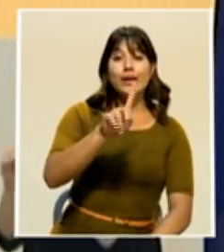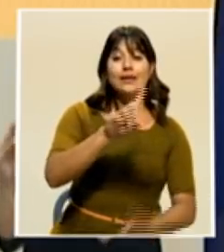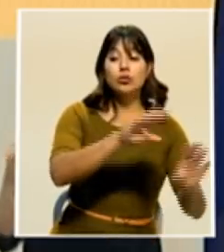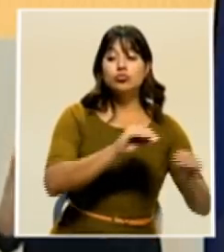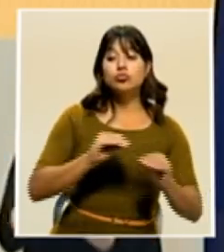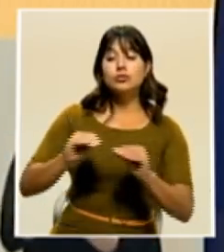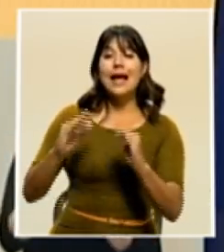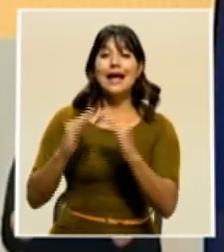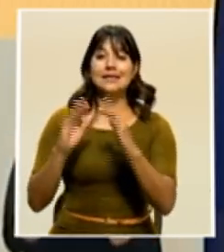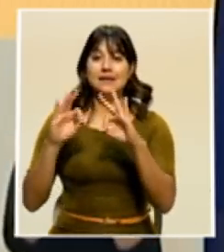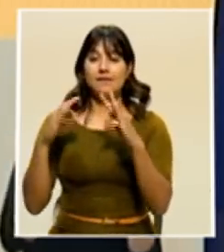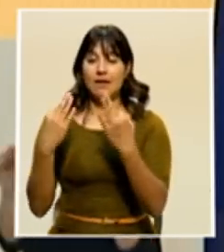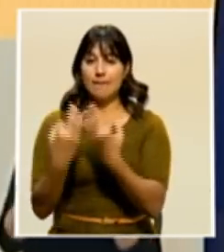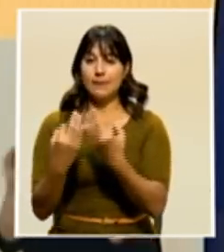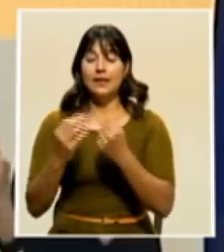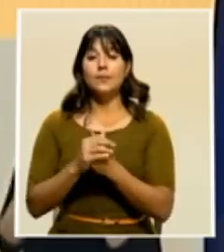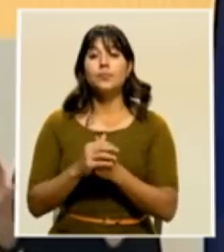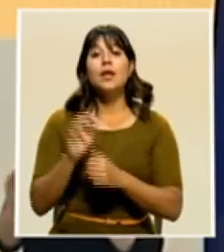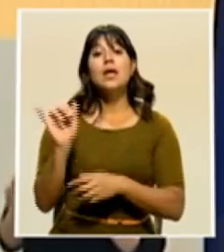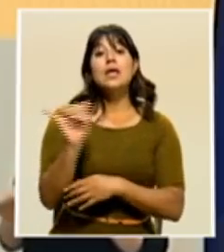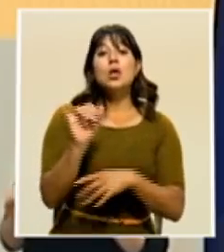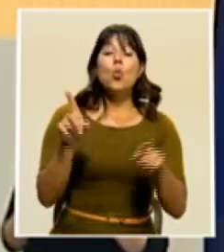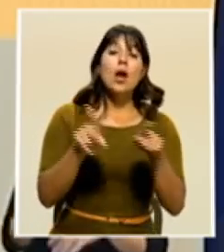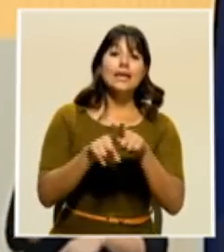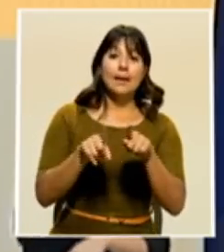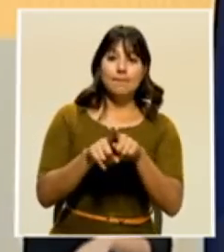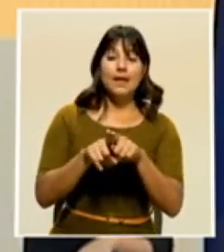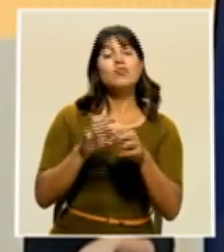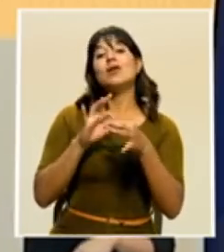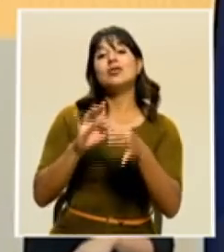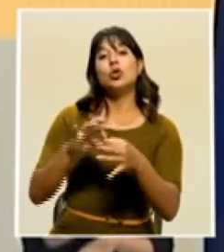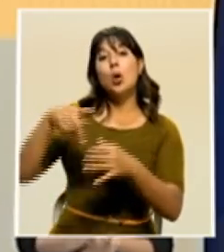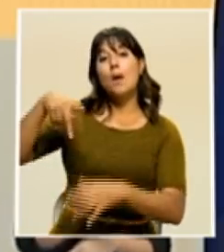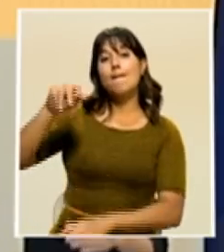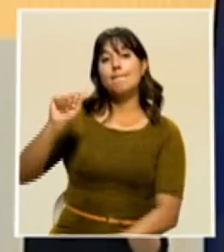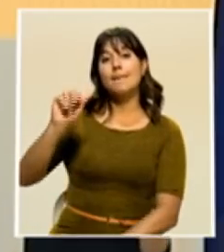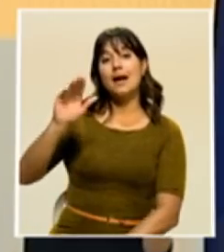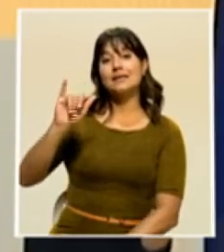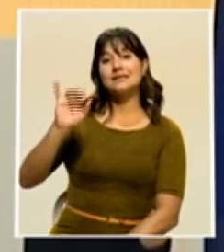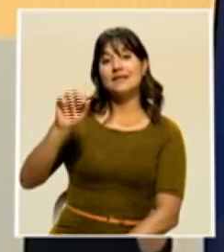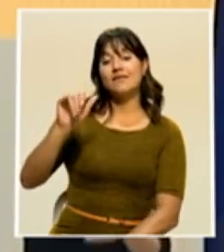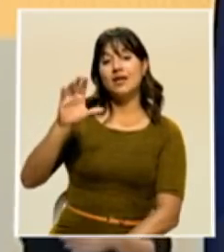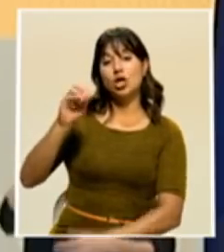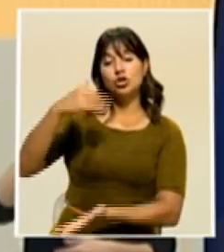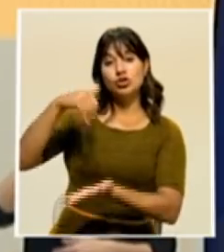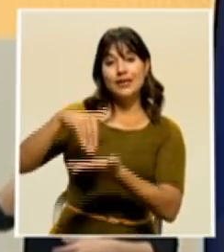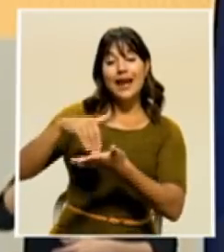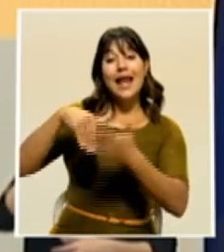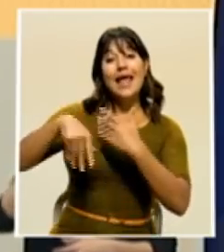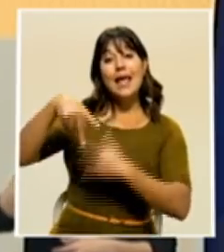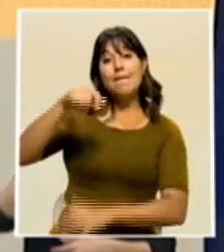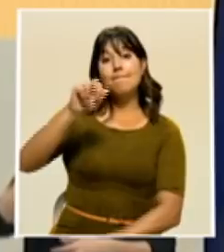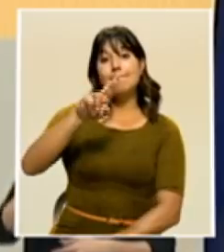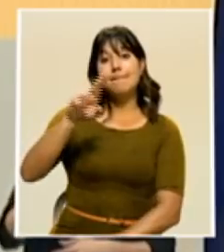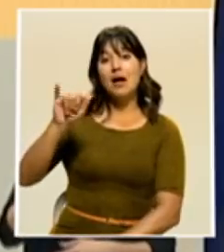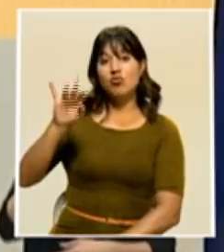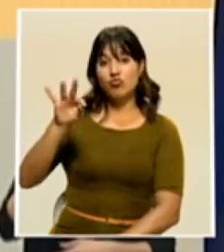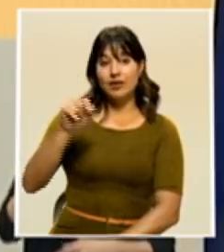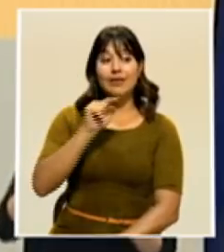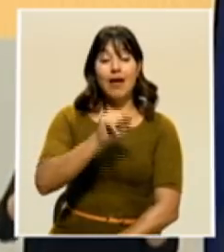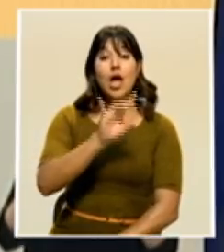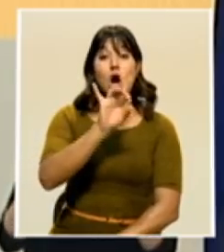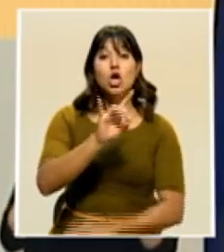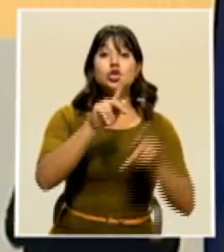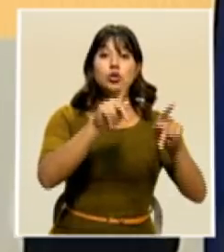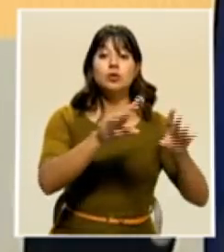de familiares. Asimismo, en lo que al Pacífico Central se refiere, en el cantón de Parrita se movilizaron 8 personas